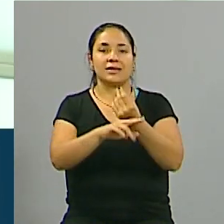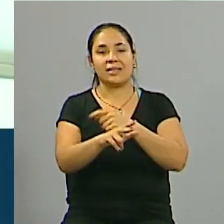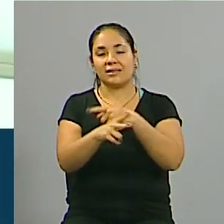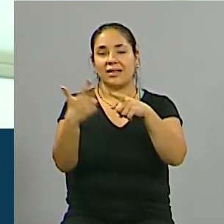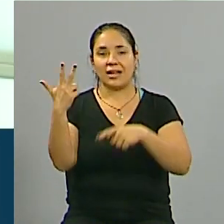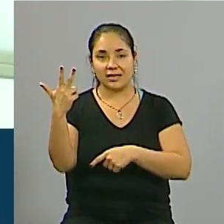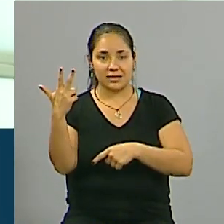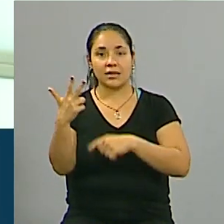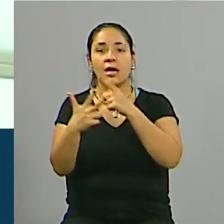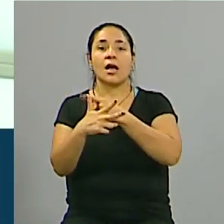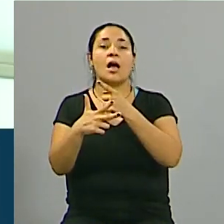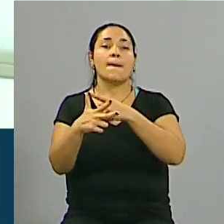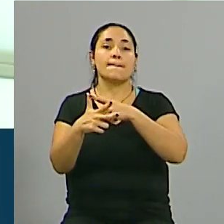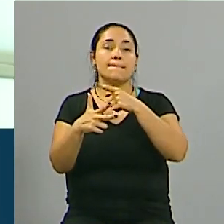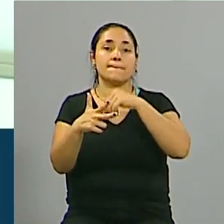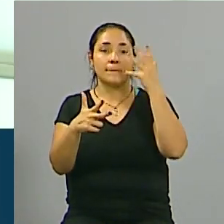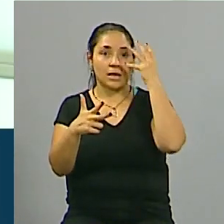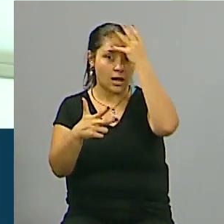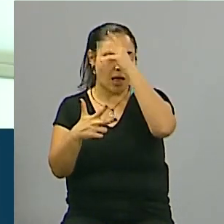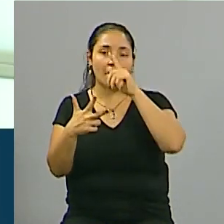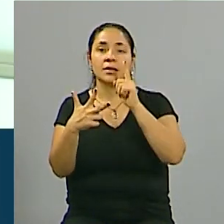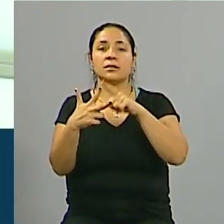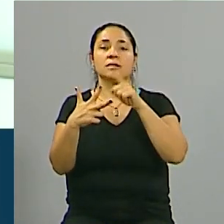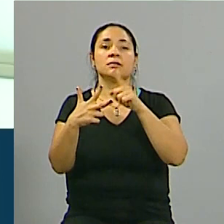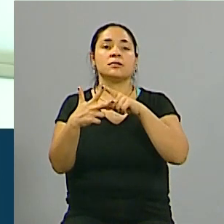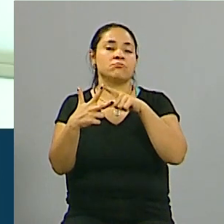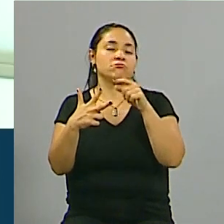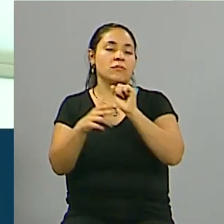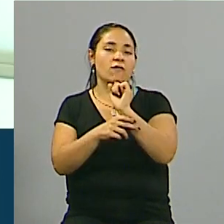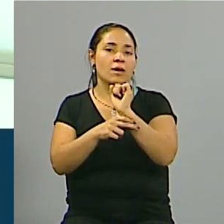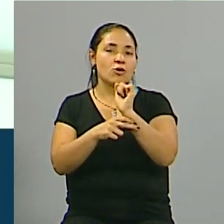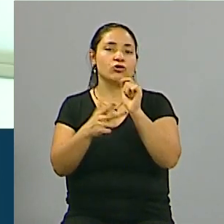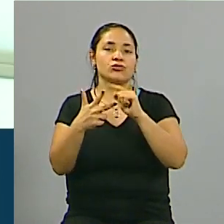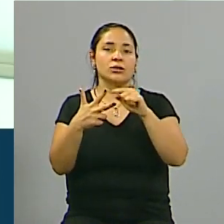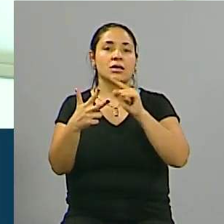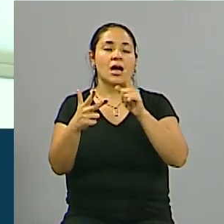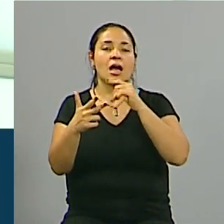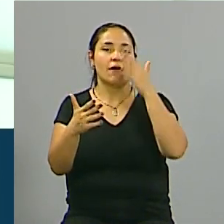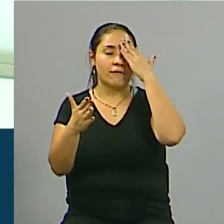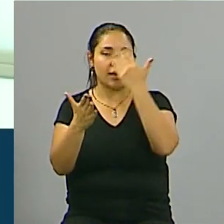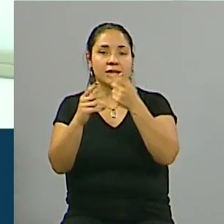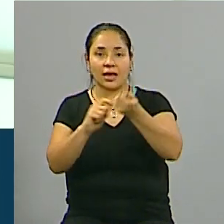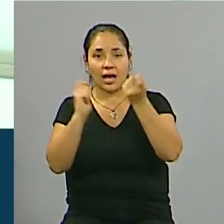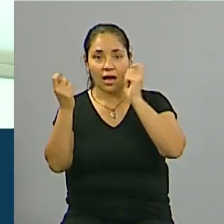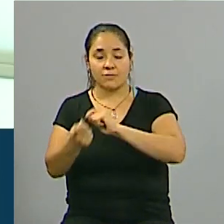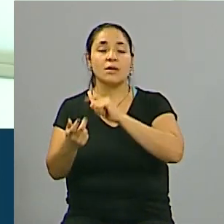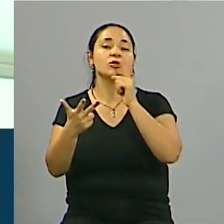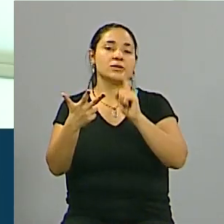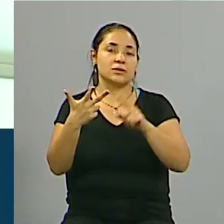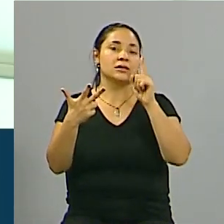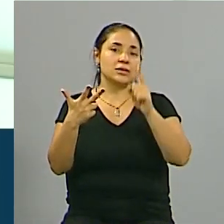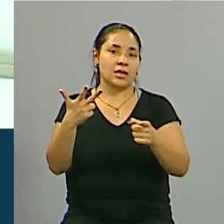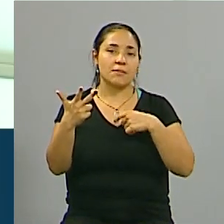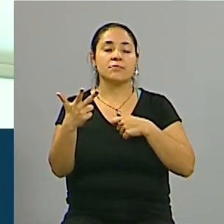figura de Milei, las figuras destacadas del Frente Cambia y de Cambiemos, y por supuesto